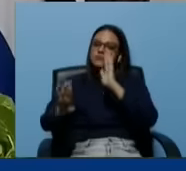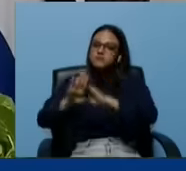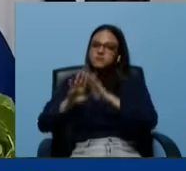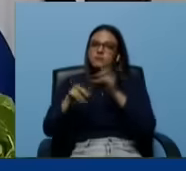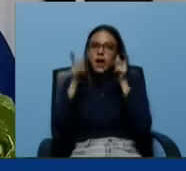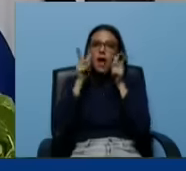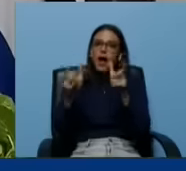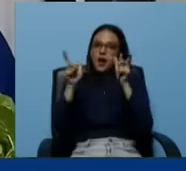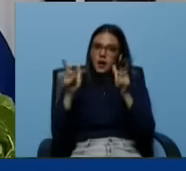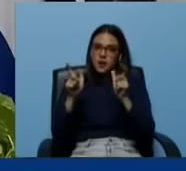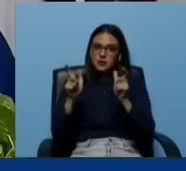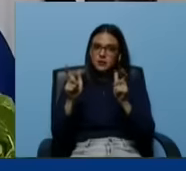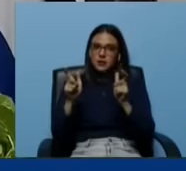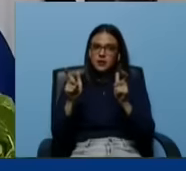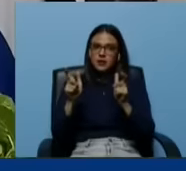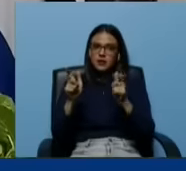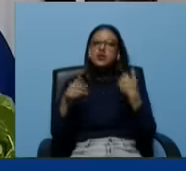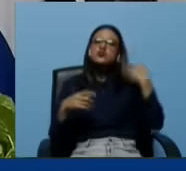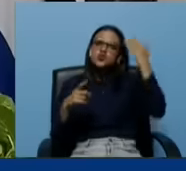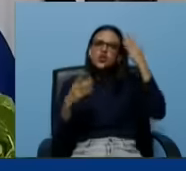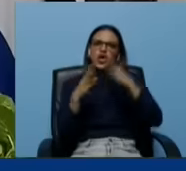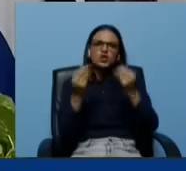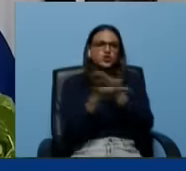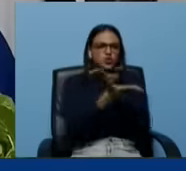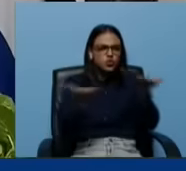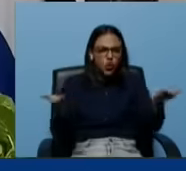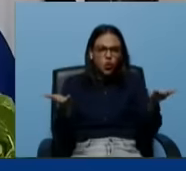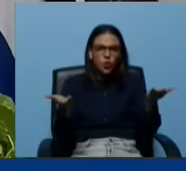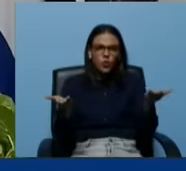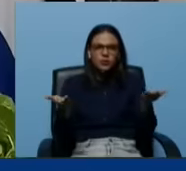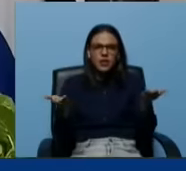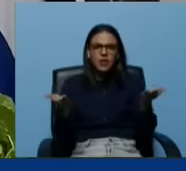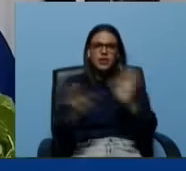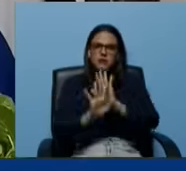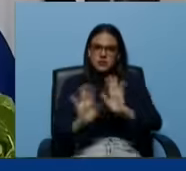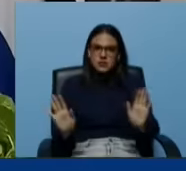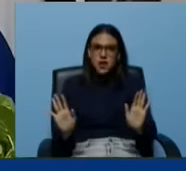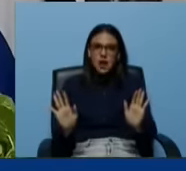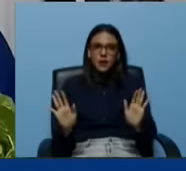dicen que ustedes ya eso lo tienen